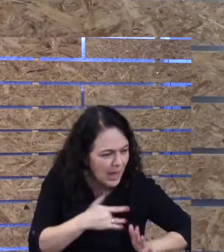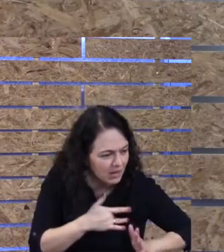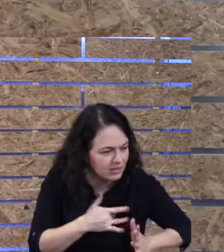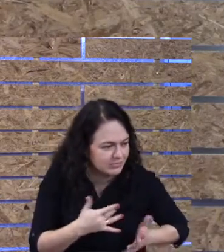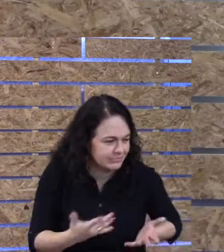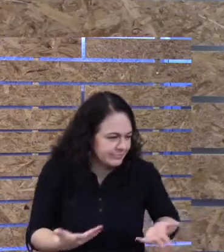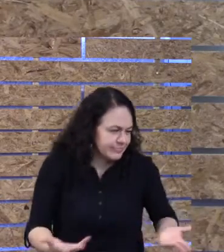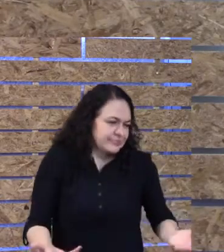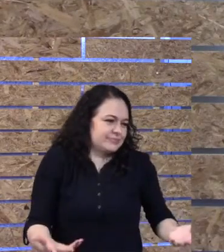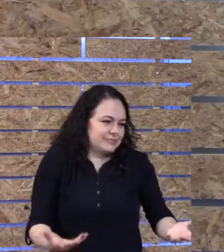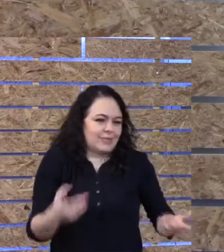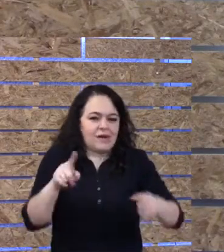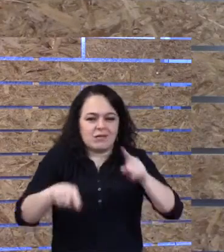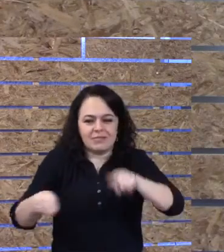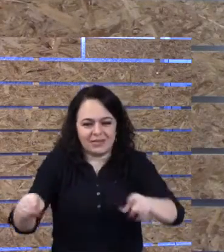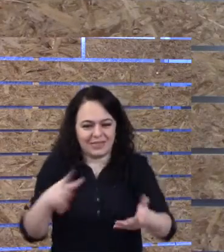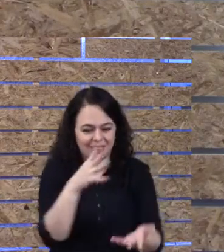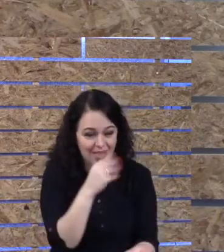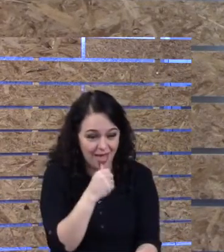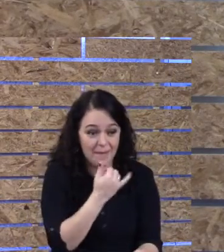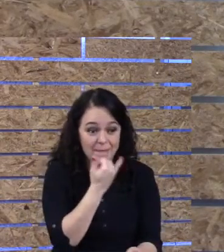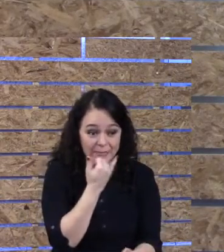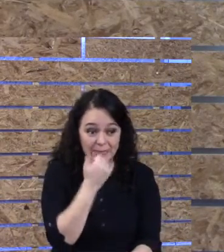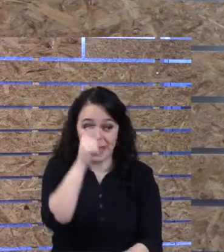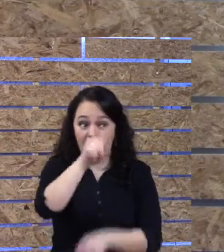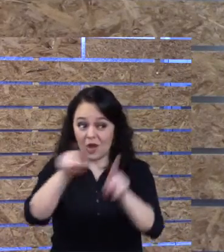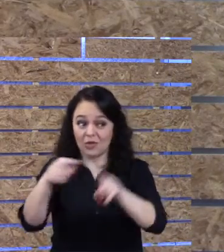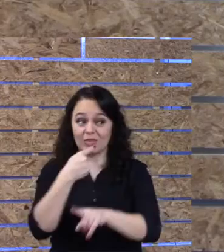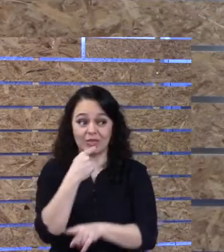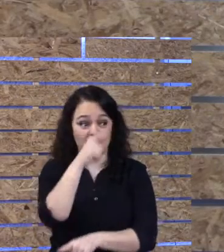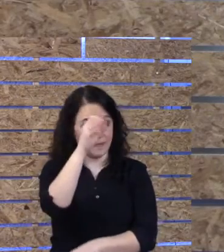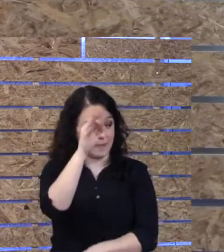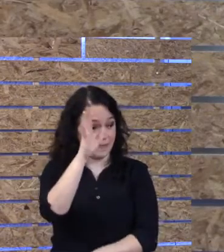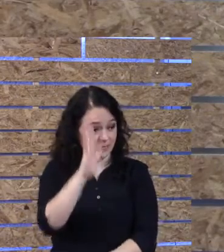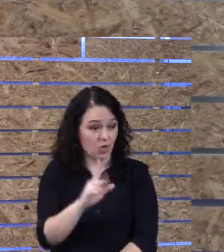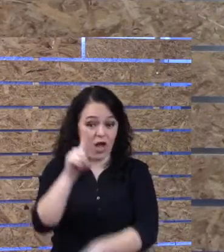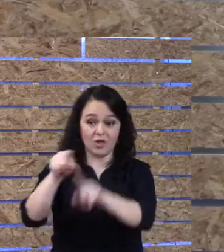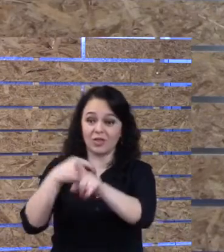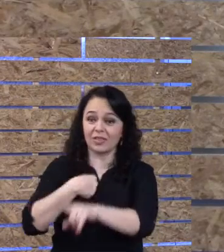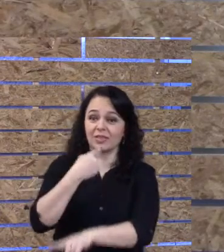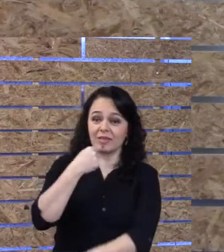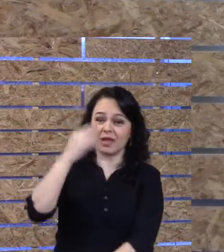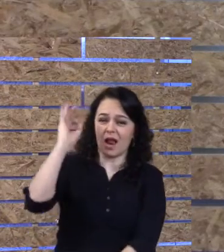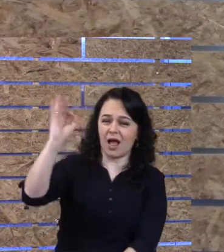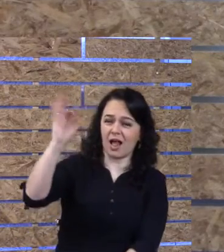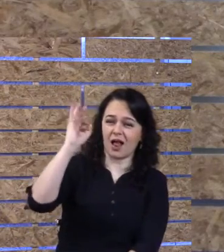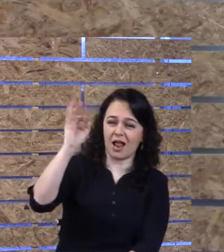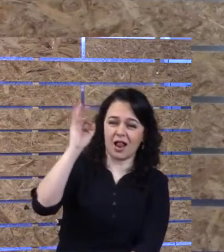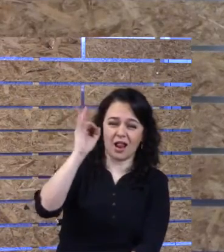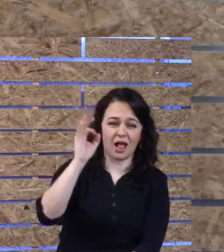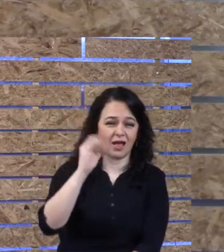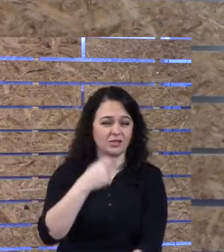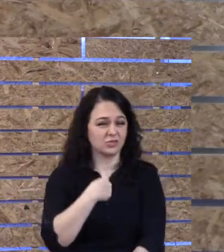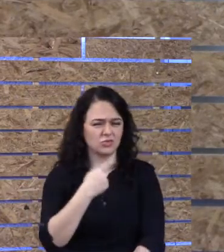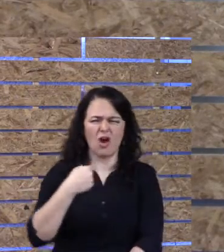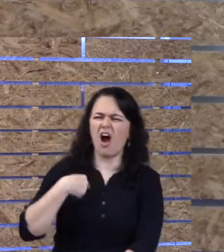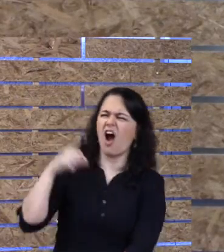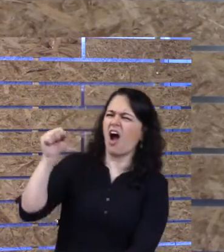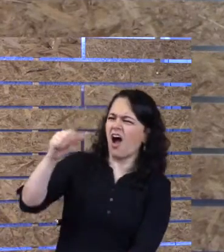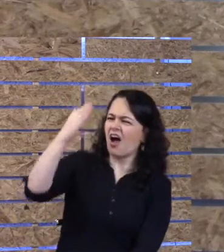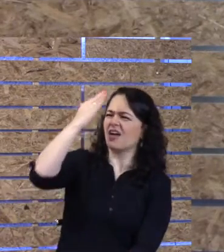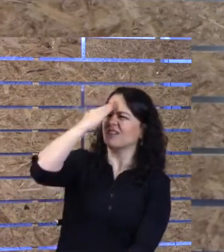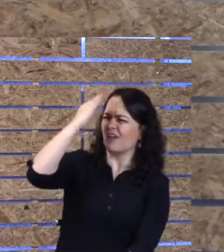buen predicador es quien sale a decir aquello con lo que uno ya está de acuerdo. Entonces, es